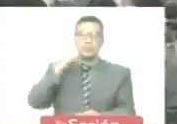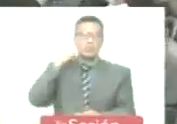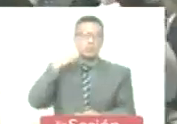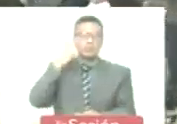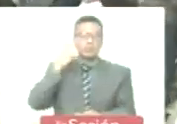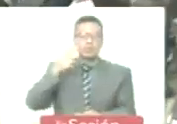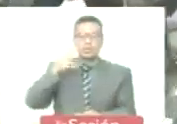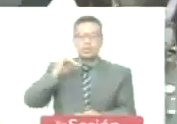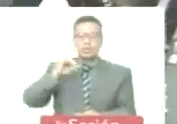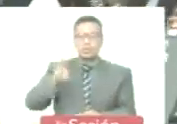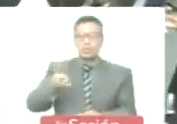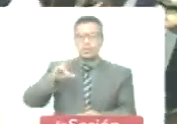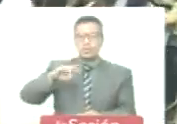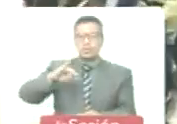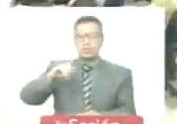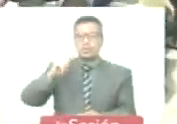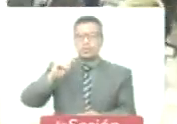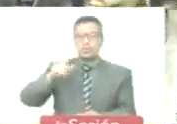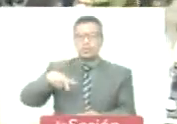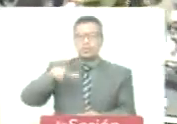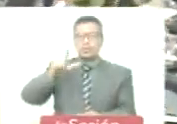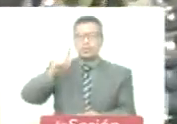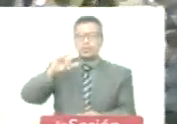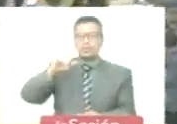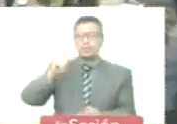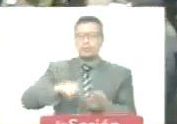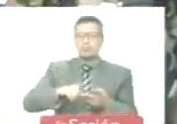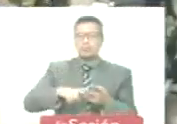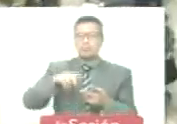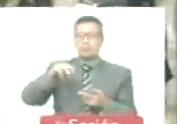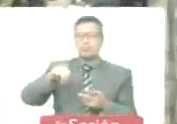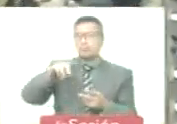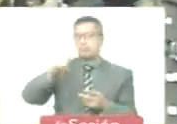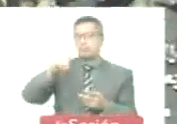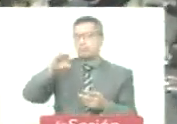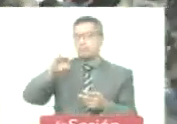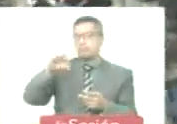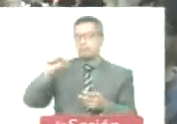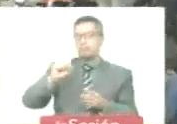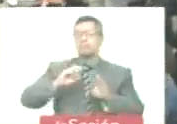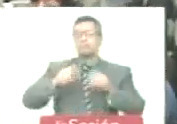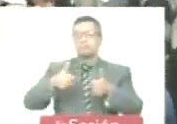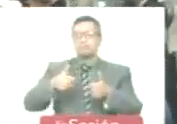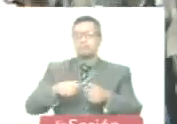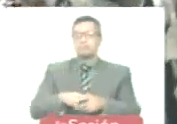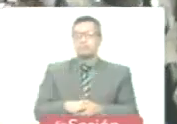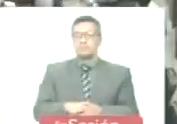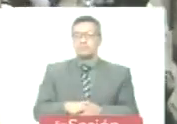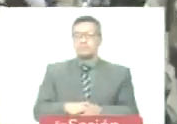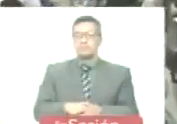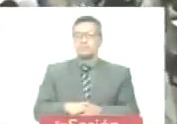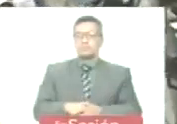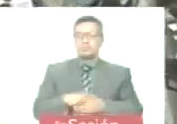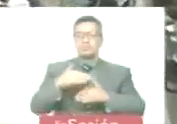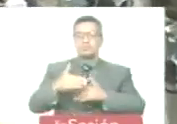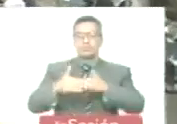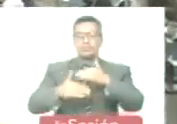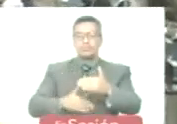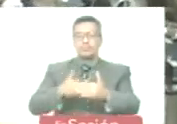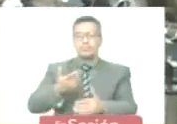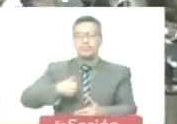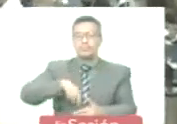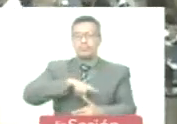y sobre todo la crianza de la negra Matea, que dio inicio a los primeros pasos a